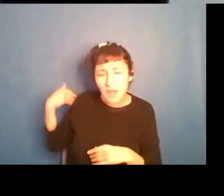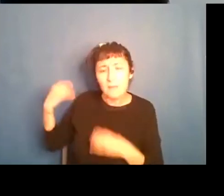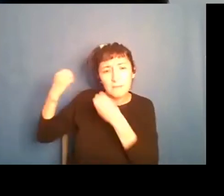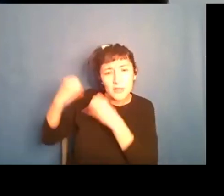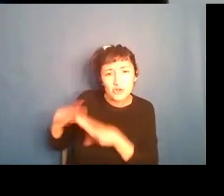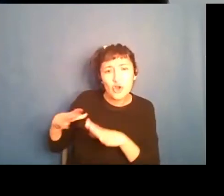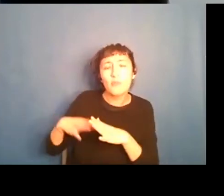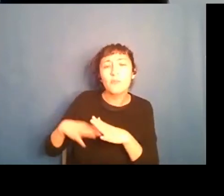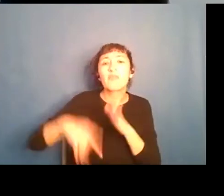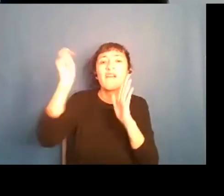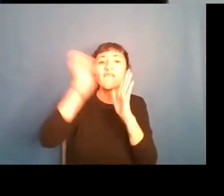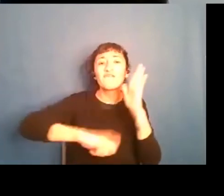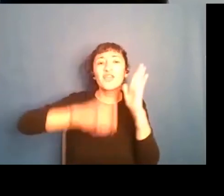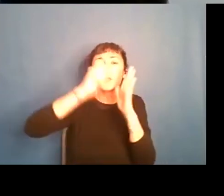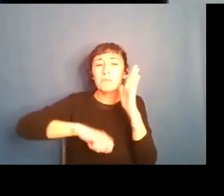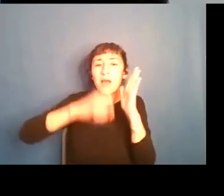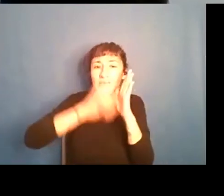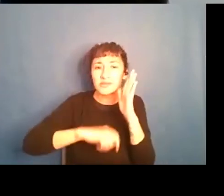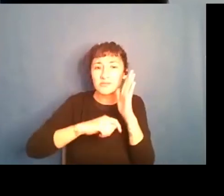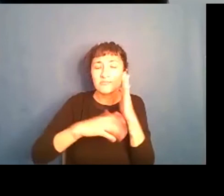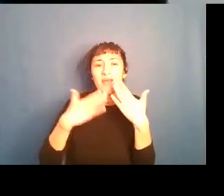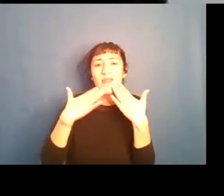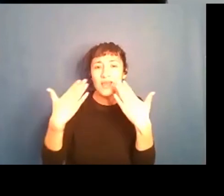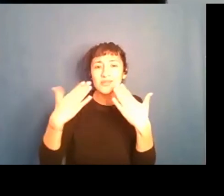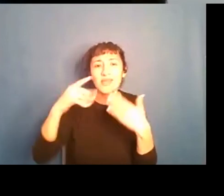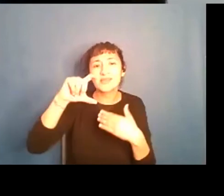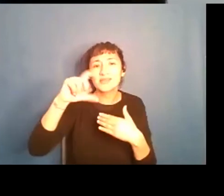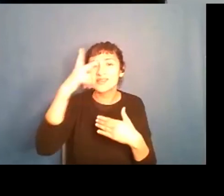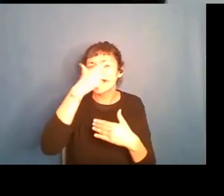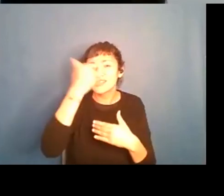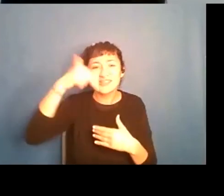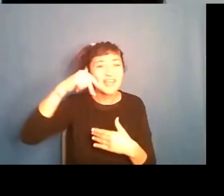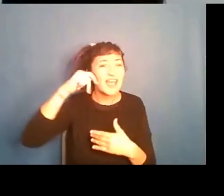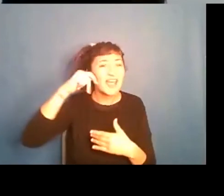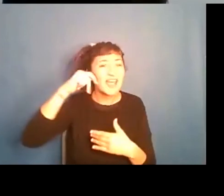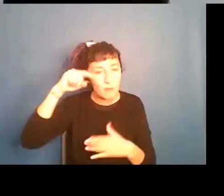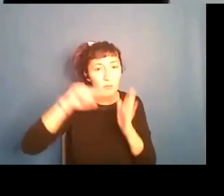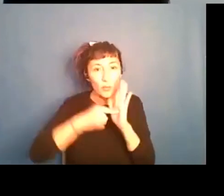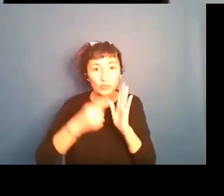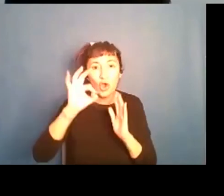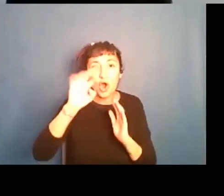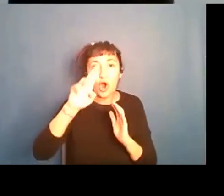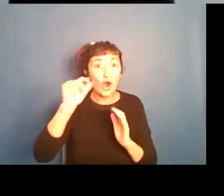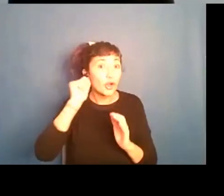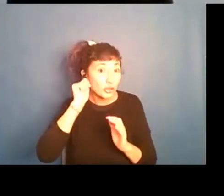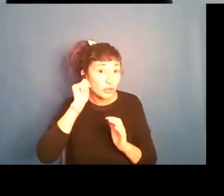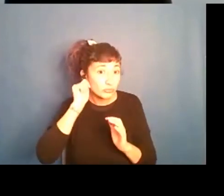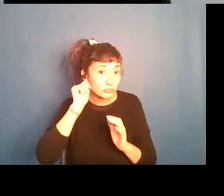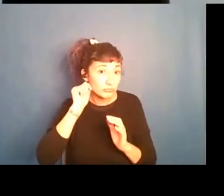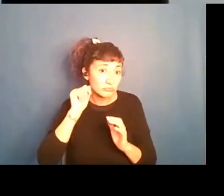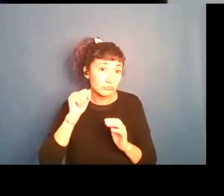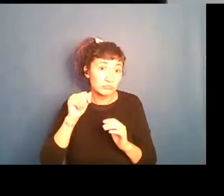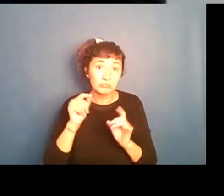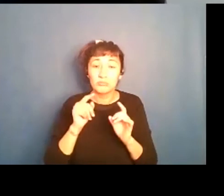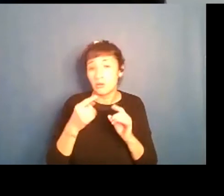firmas digitales a través de una plataforma chen.org, que se encuentra dentro de nuestro perfil de la web